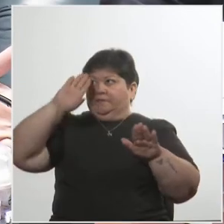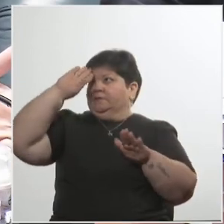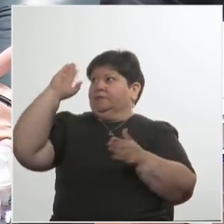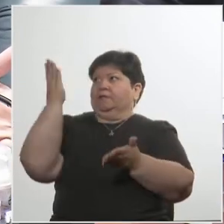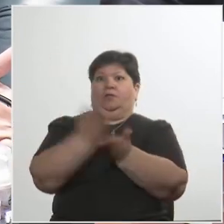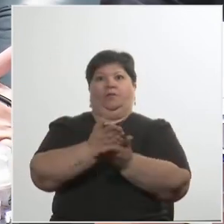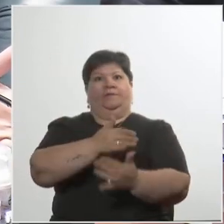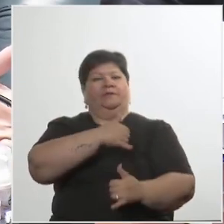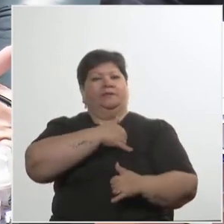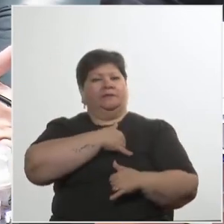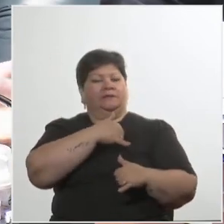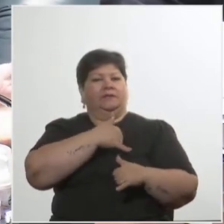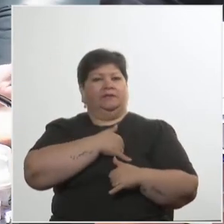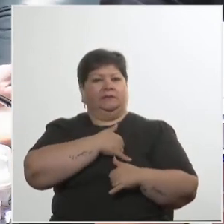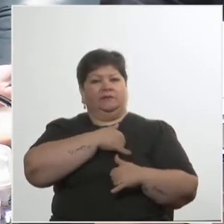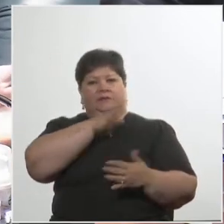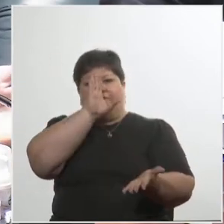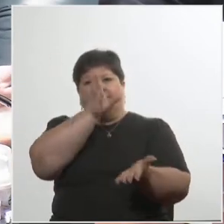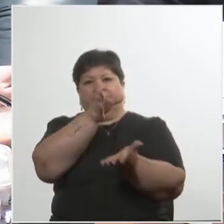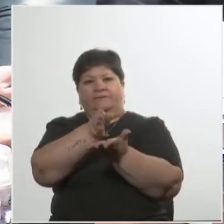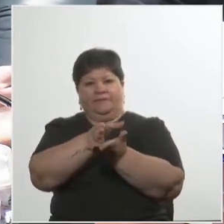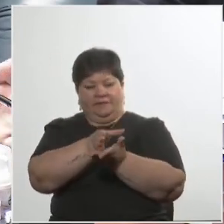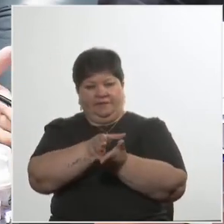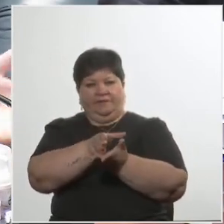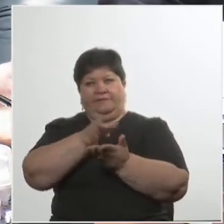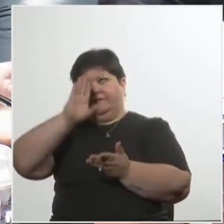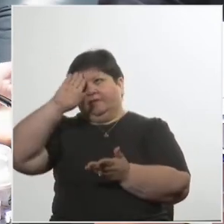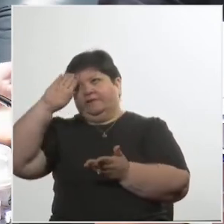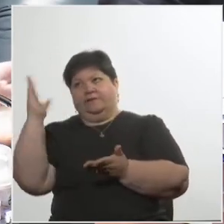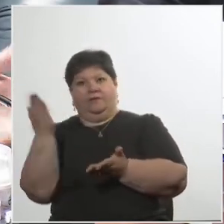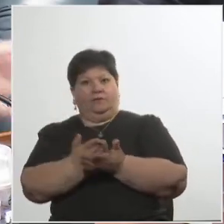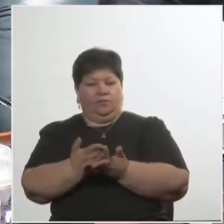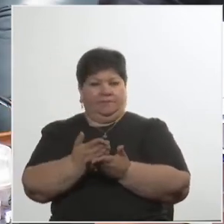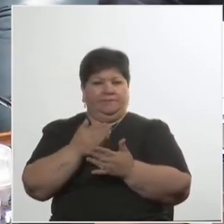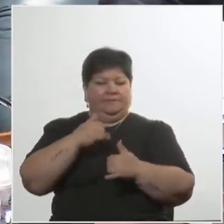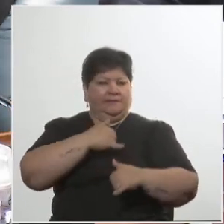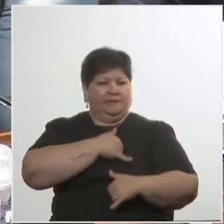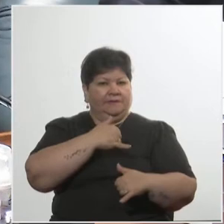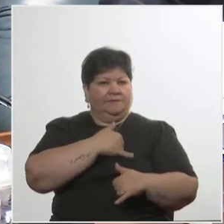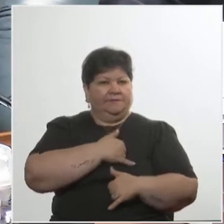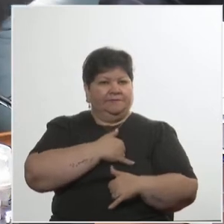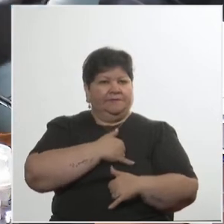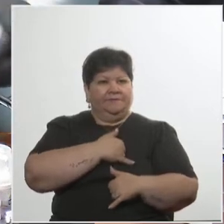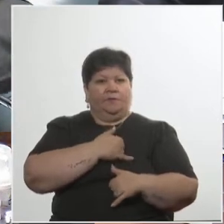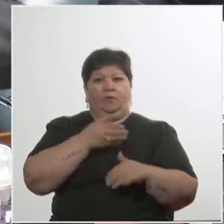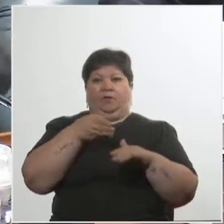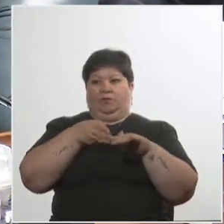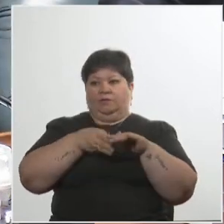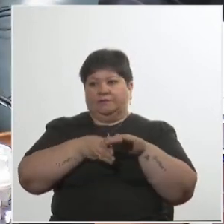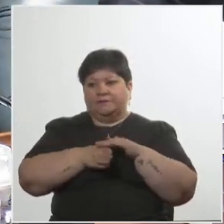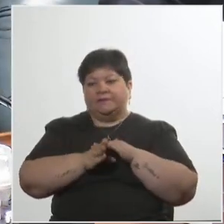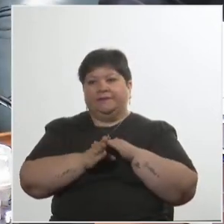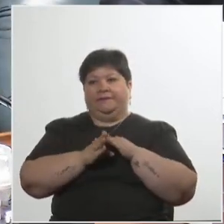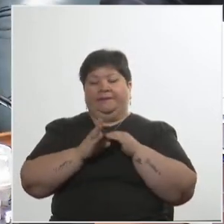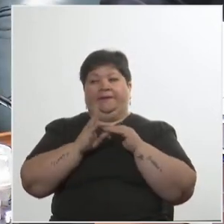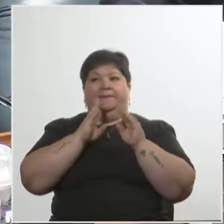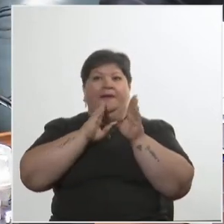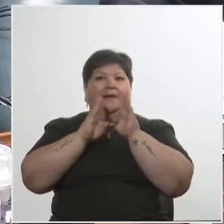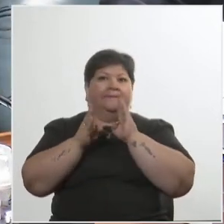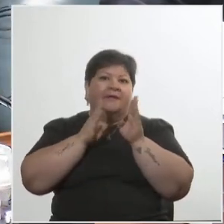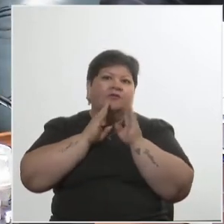militar y el fin de la dictadura militar era muy claro cuando se ingresó a esta casa y se